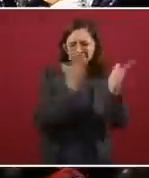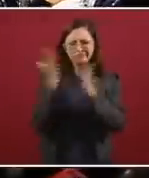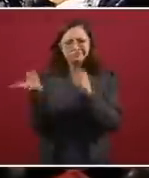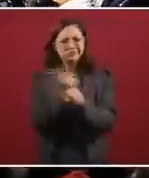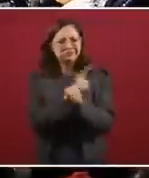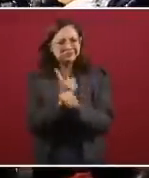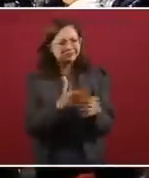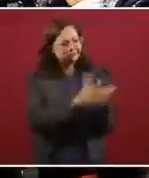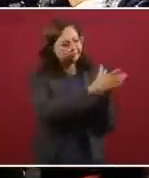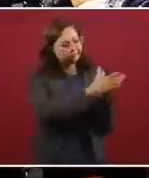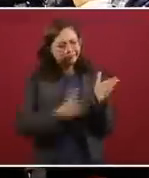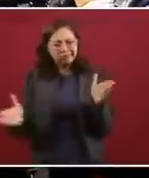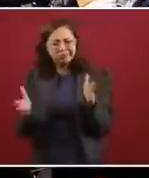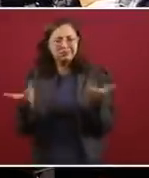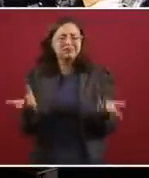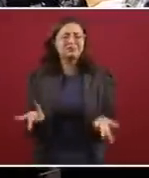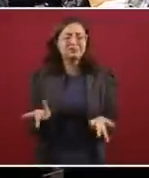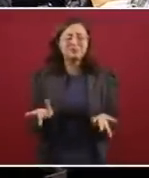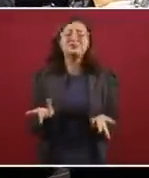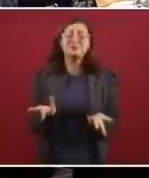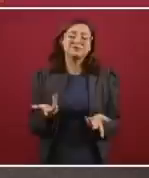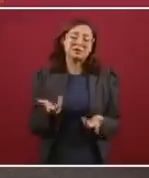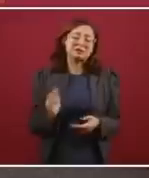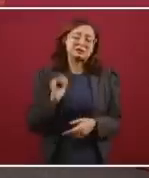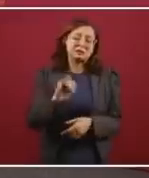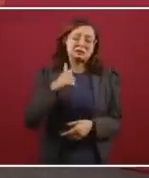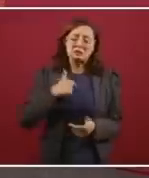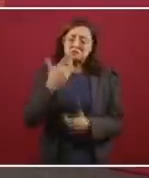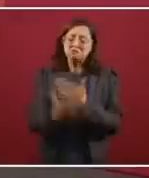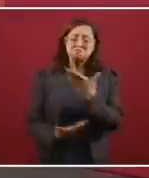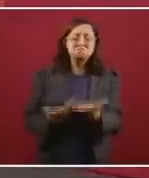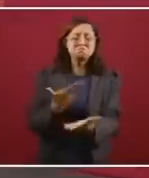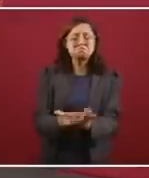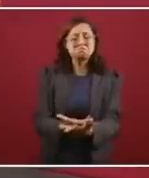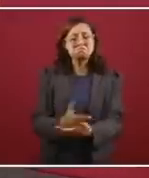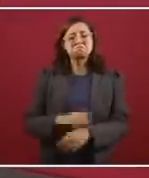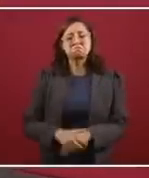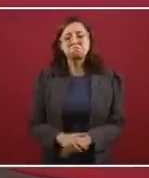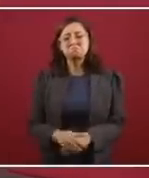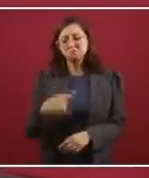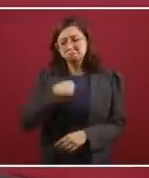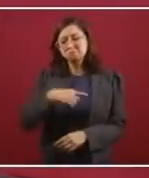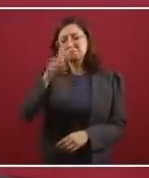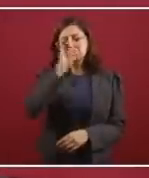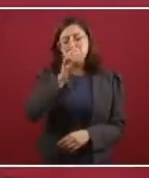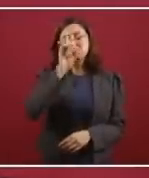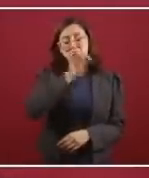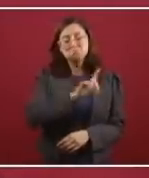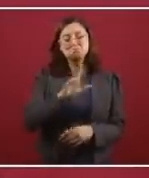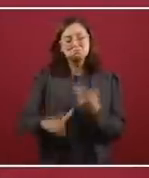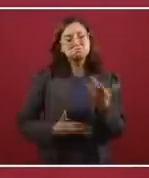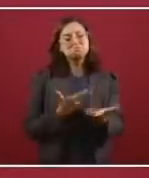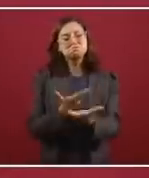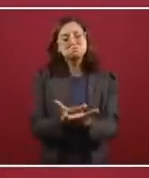Entonces, sí, yo planteé eso, yo sugerí eso,